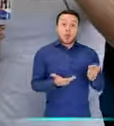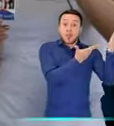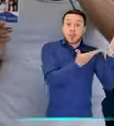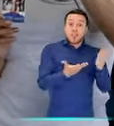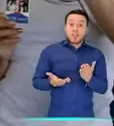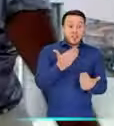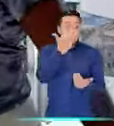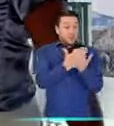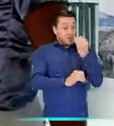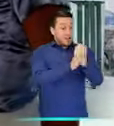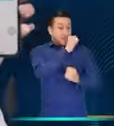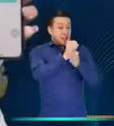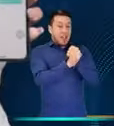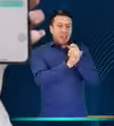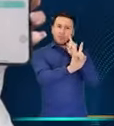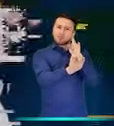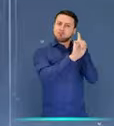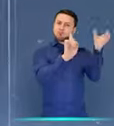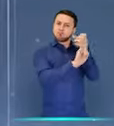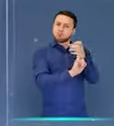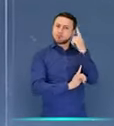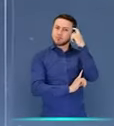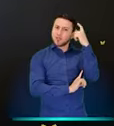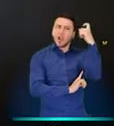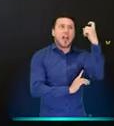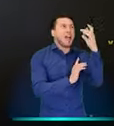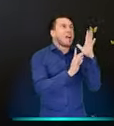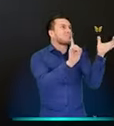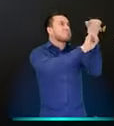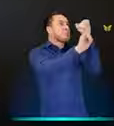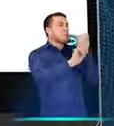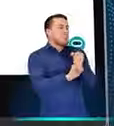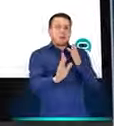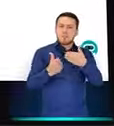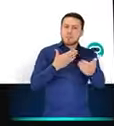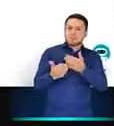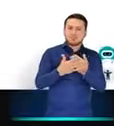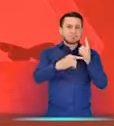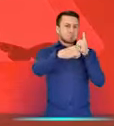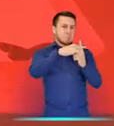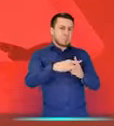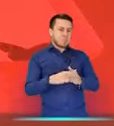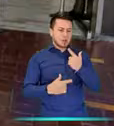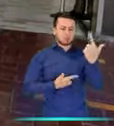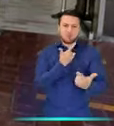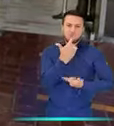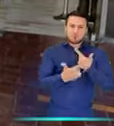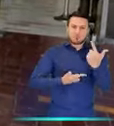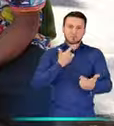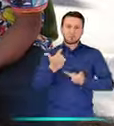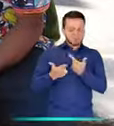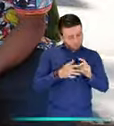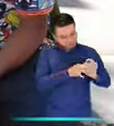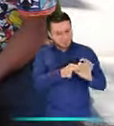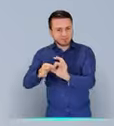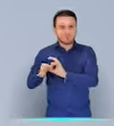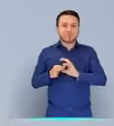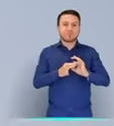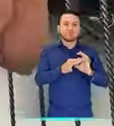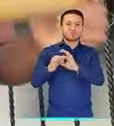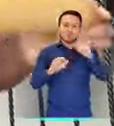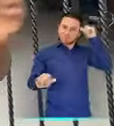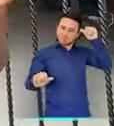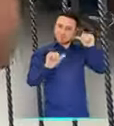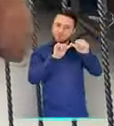hoy le damos la bienvenida a un nuevo año para alcanzar nuevos sueños y, sin importar lo que nos espere, siempre con optimismo